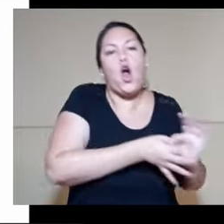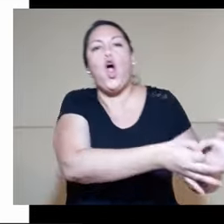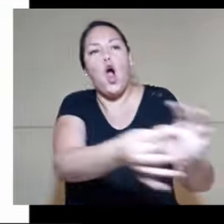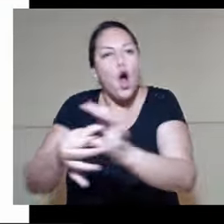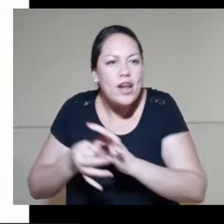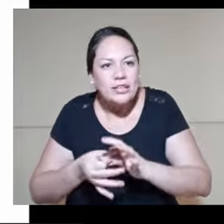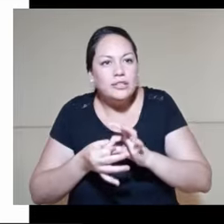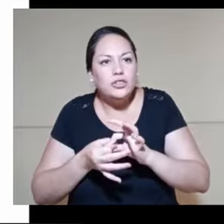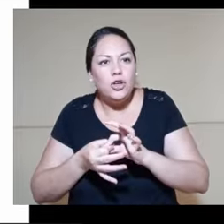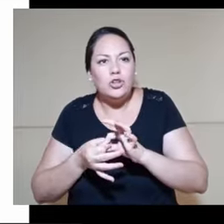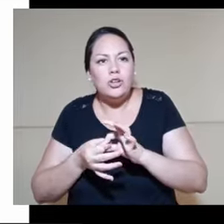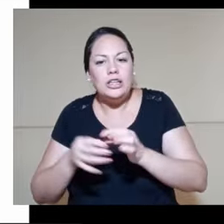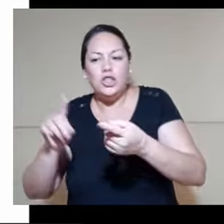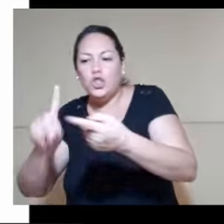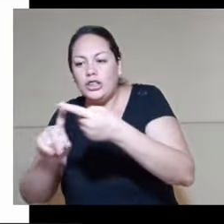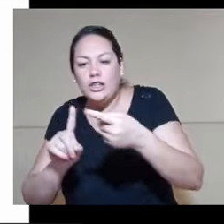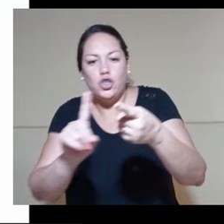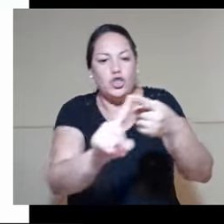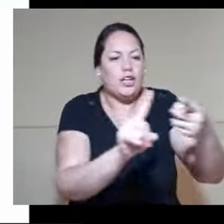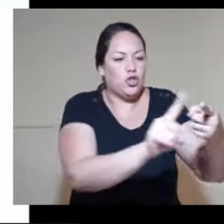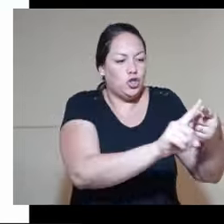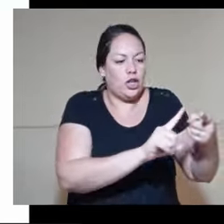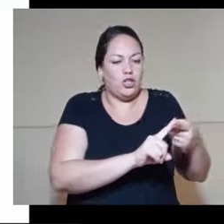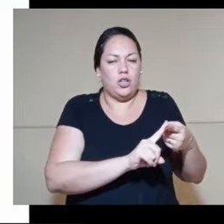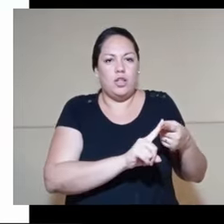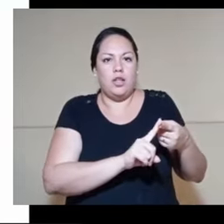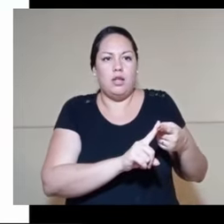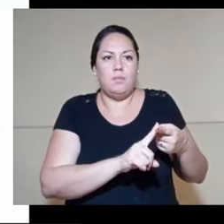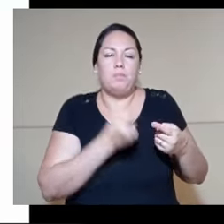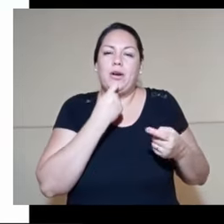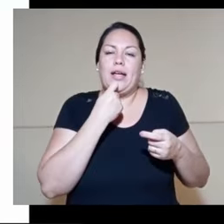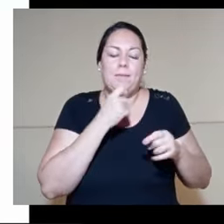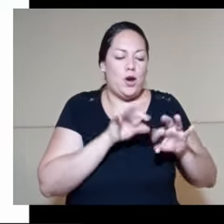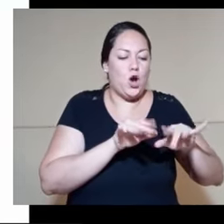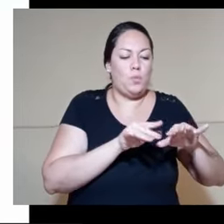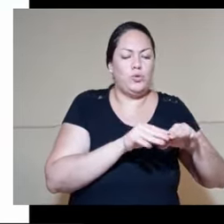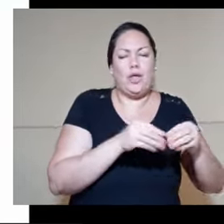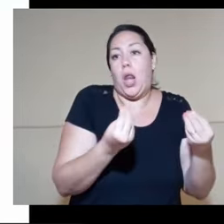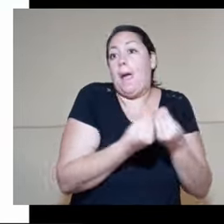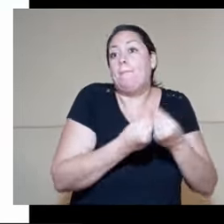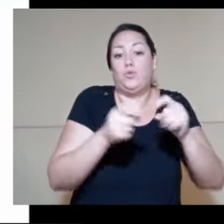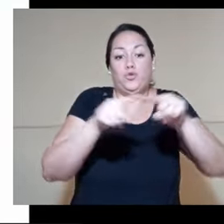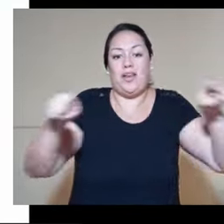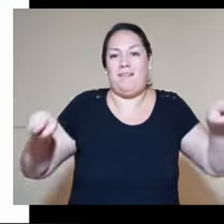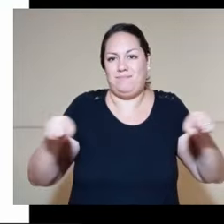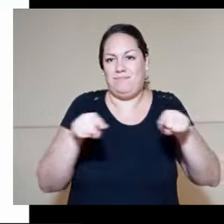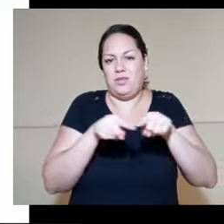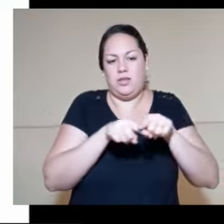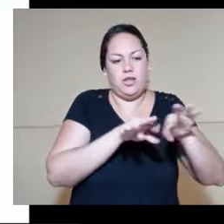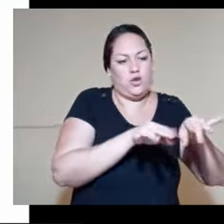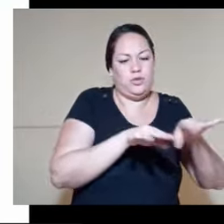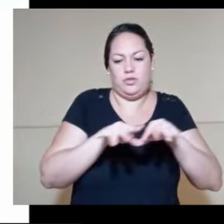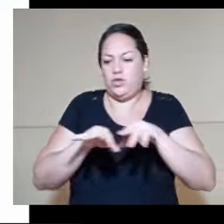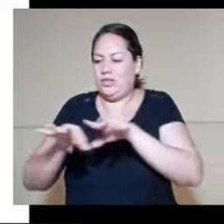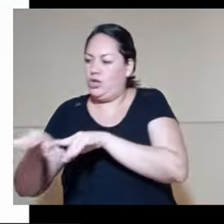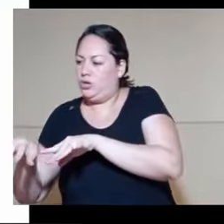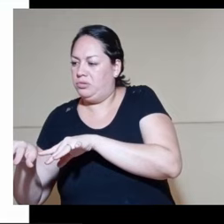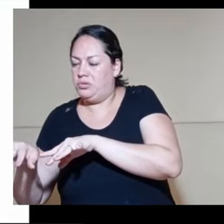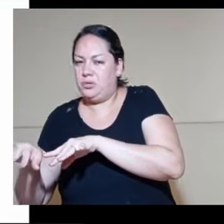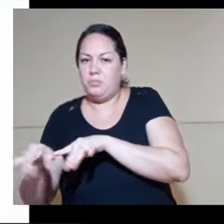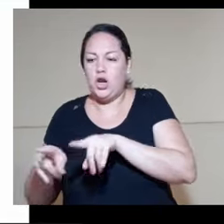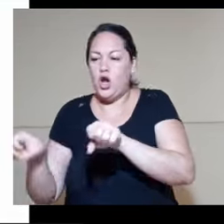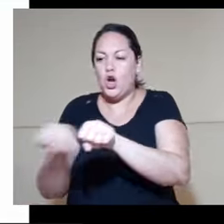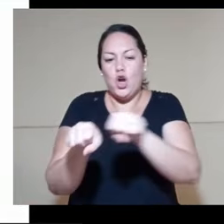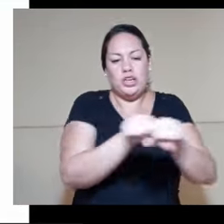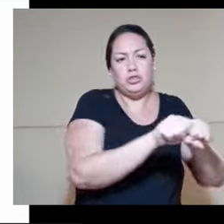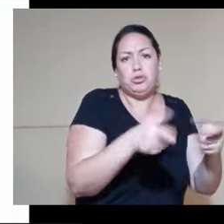lo que nosotros necesitamos es conexión. ¿Entienden? Entonces nosotros podemos tener un montón de computadoras en una sala, pero